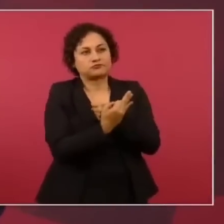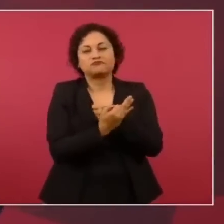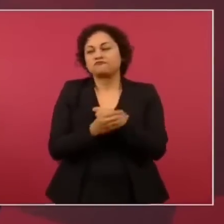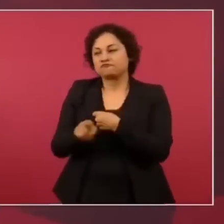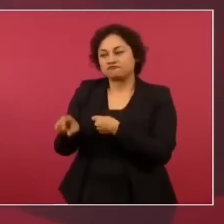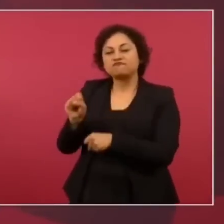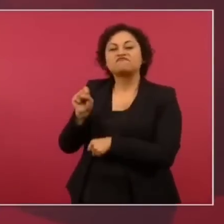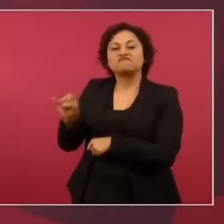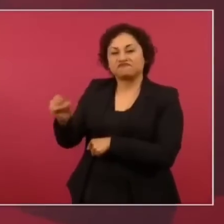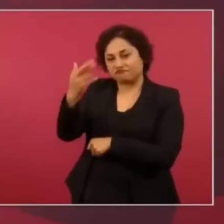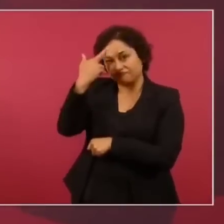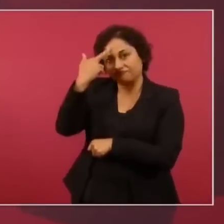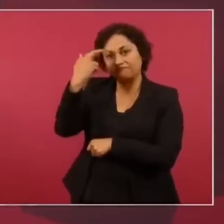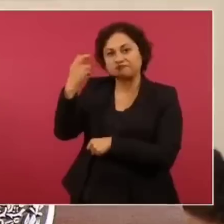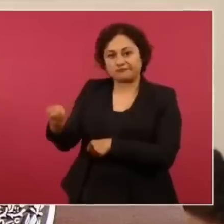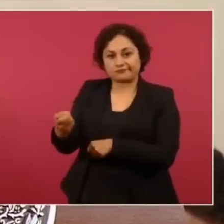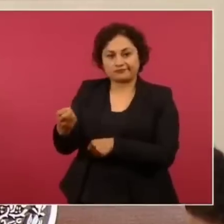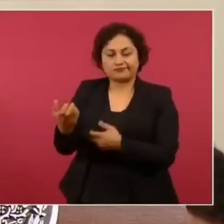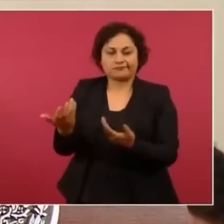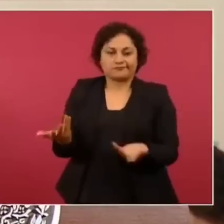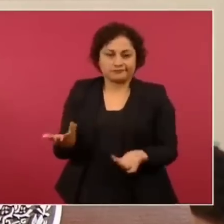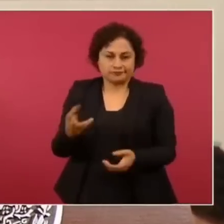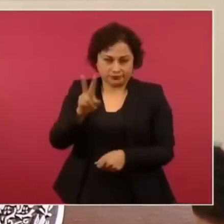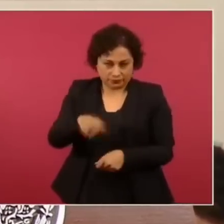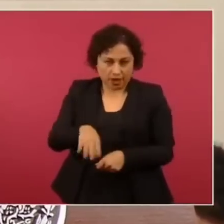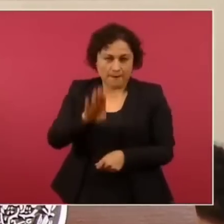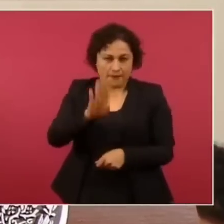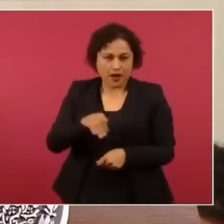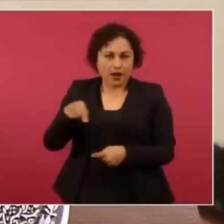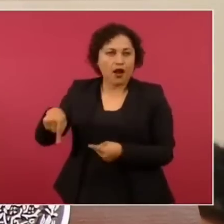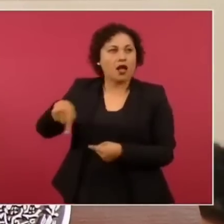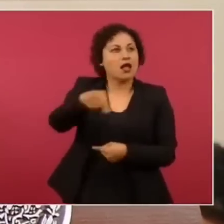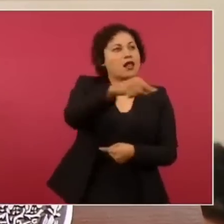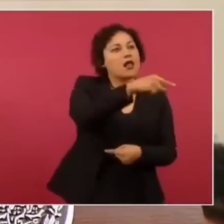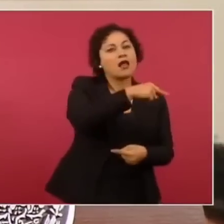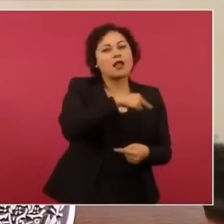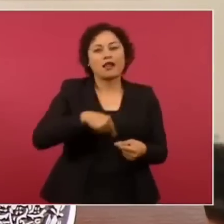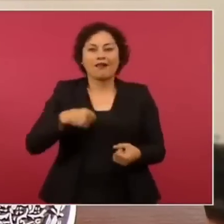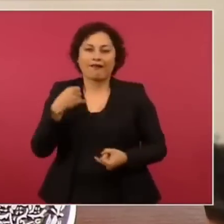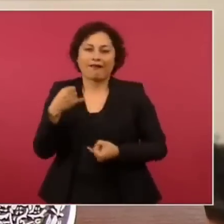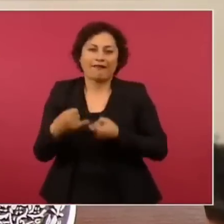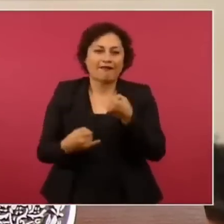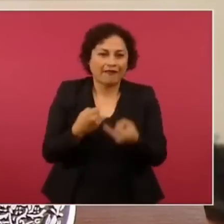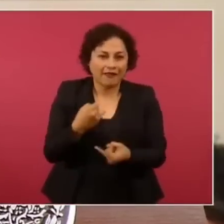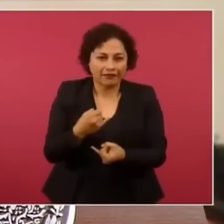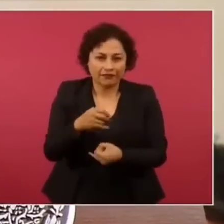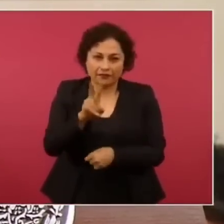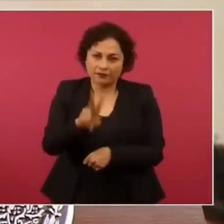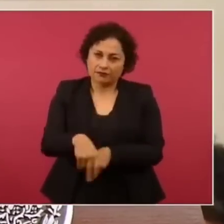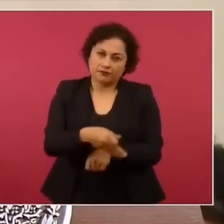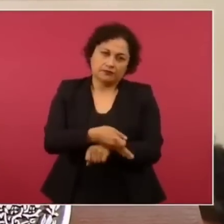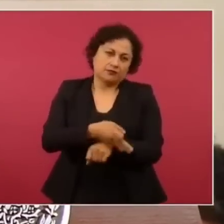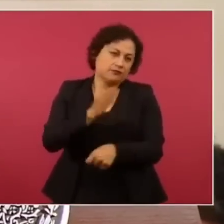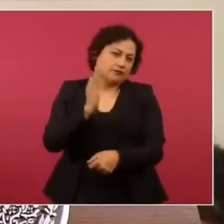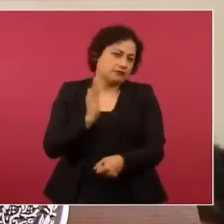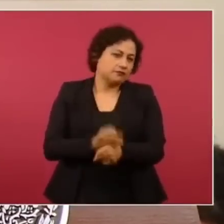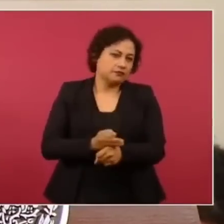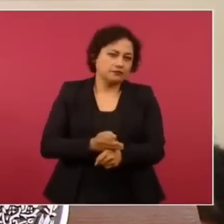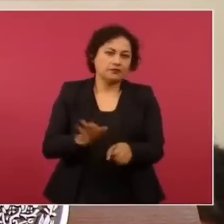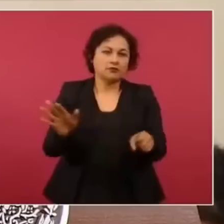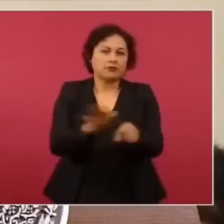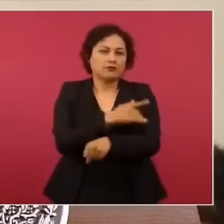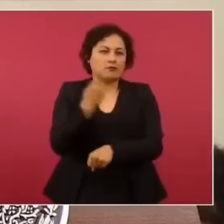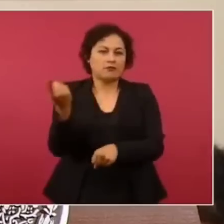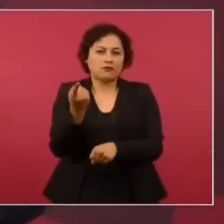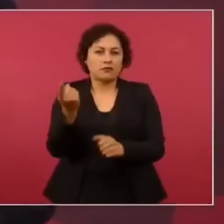Es un juego, ¿no? Pero es un chiste, porque es de carcajada. Y nunca han